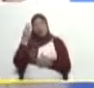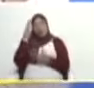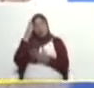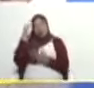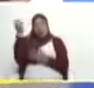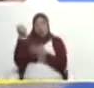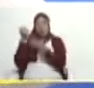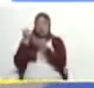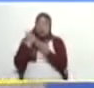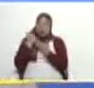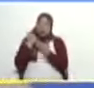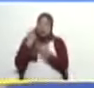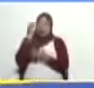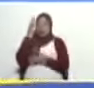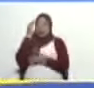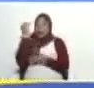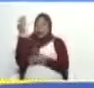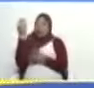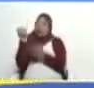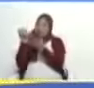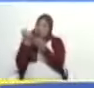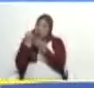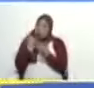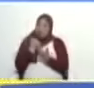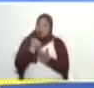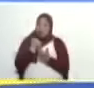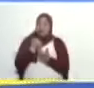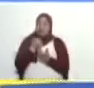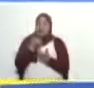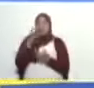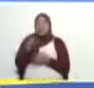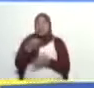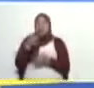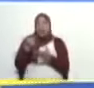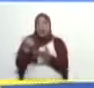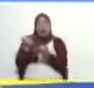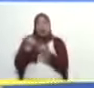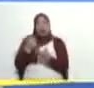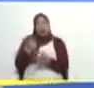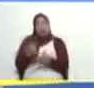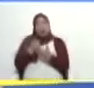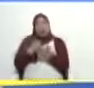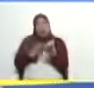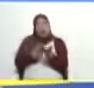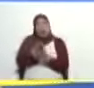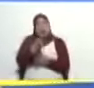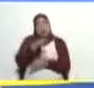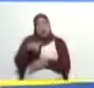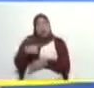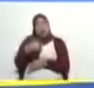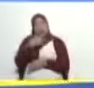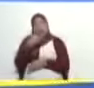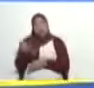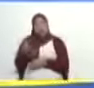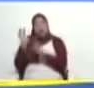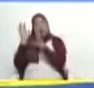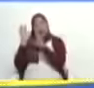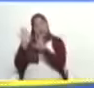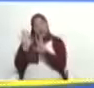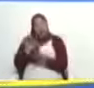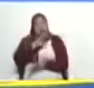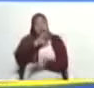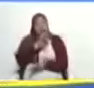proveerá, Dios proveerá, y Dios proveyó, y Dios seguirá dándonos sus bendiciones y su